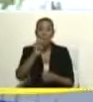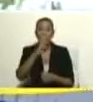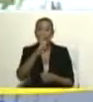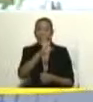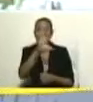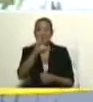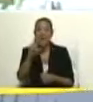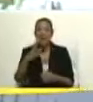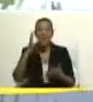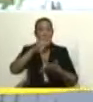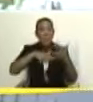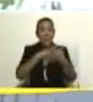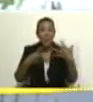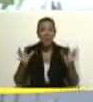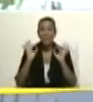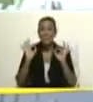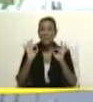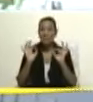matemática.